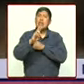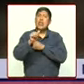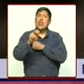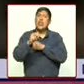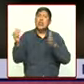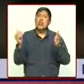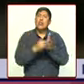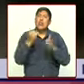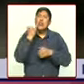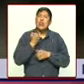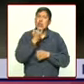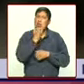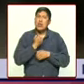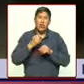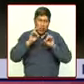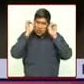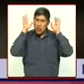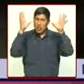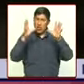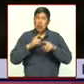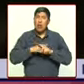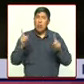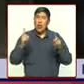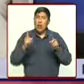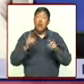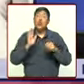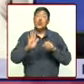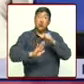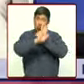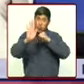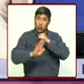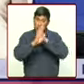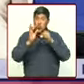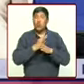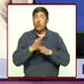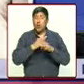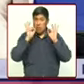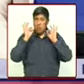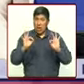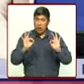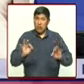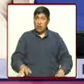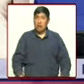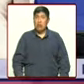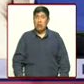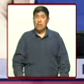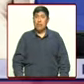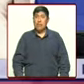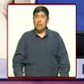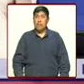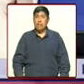de Israel. Fue terrible, pero la cortina de hierro también ha funcionado otra vez.